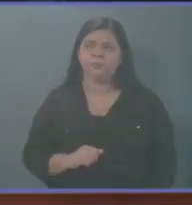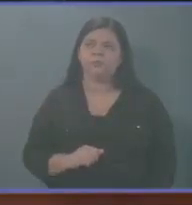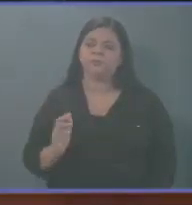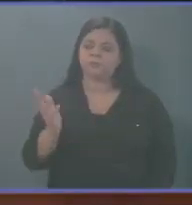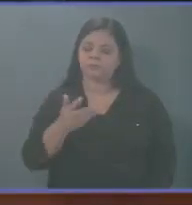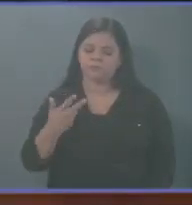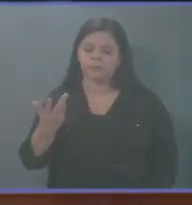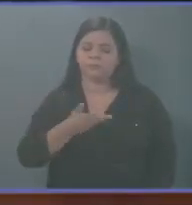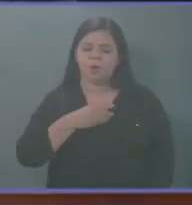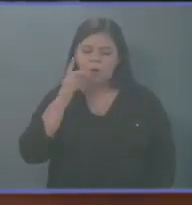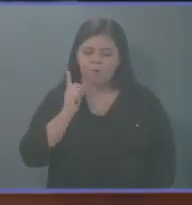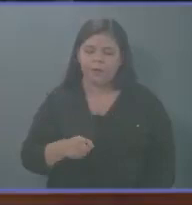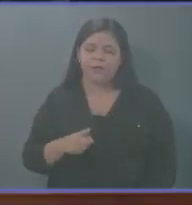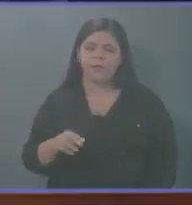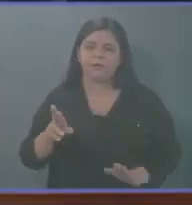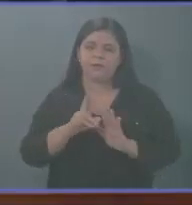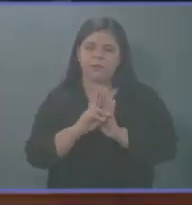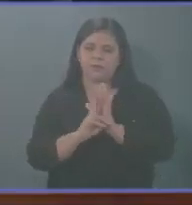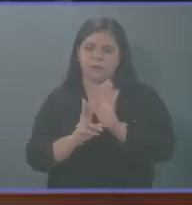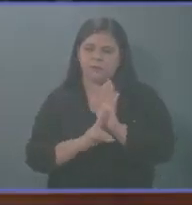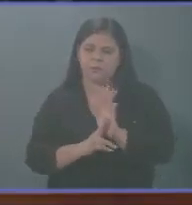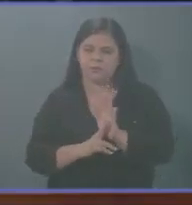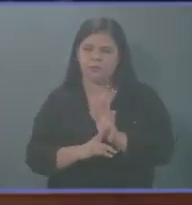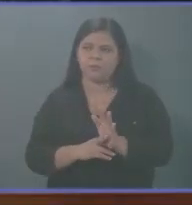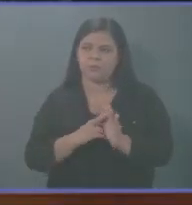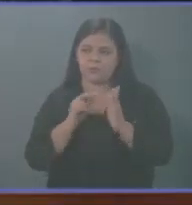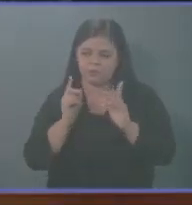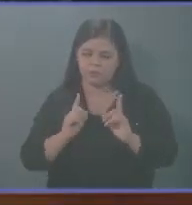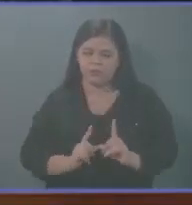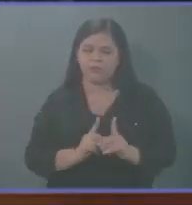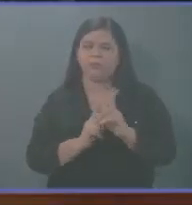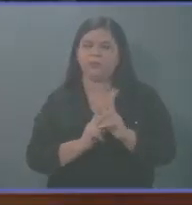estamos obligados por el reglamento a